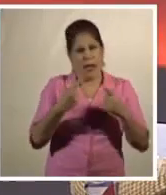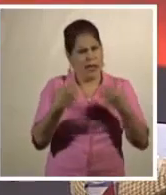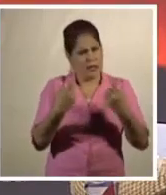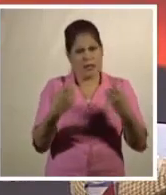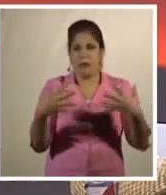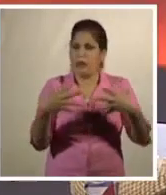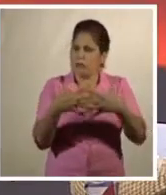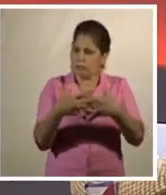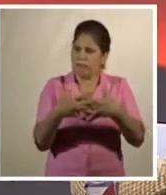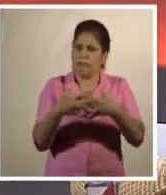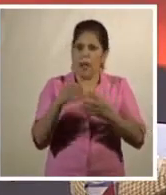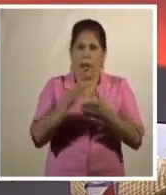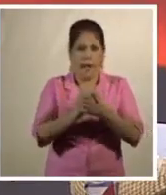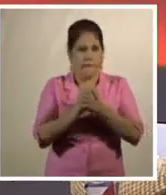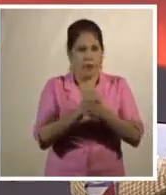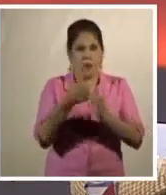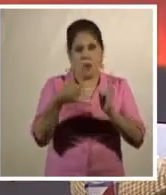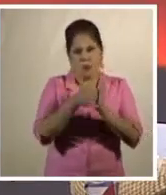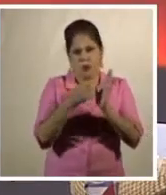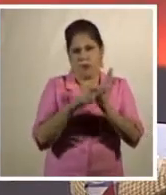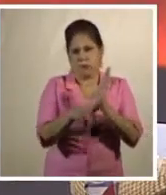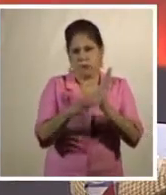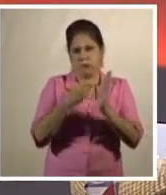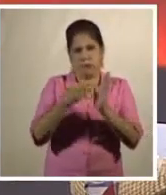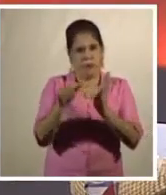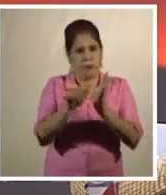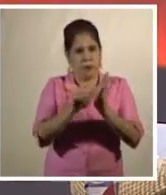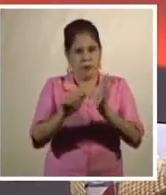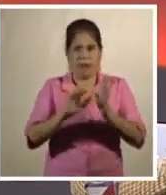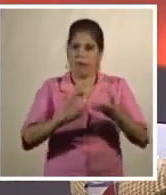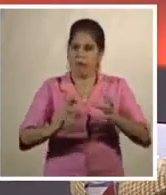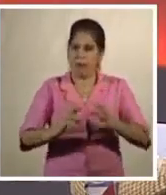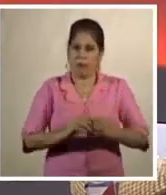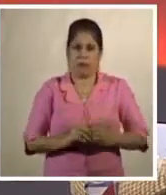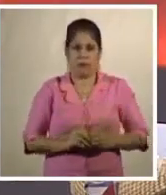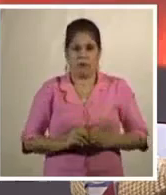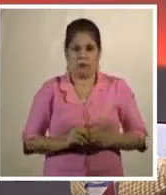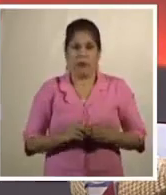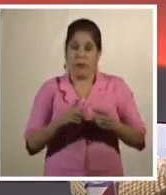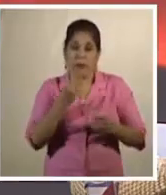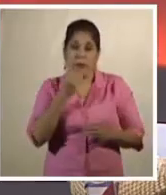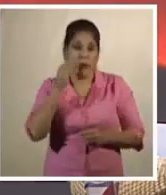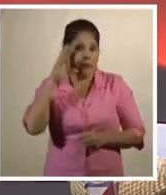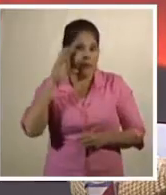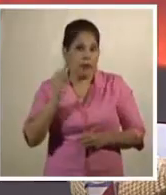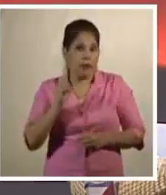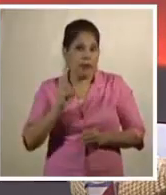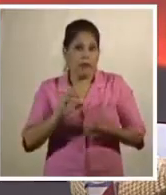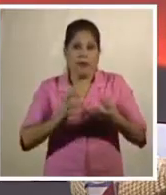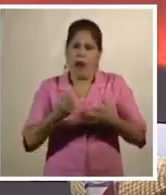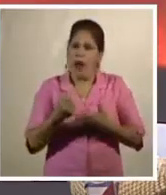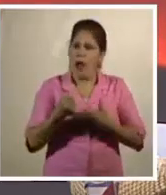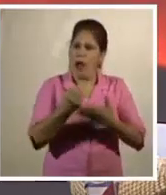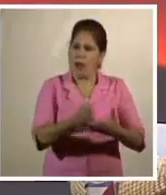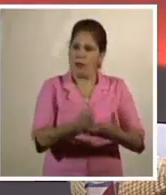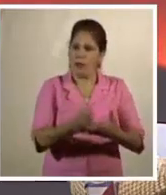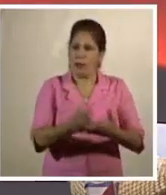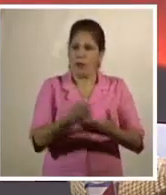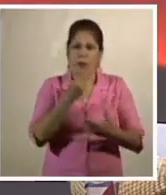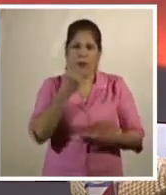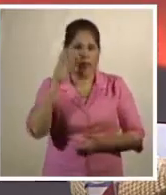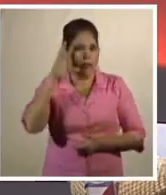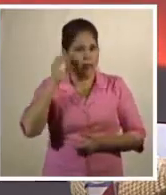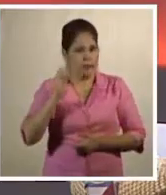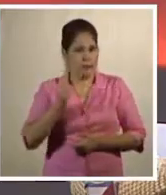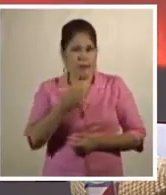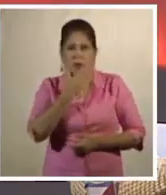los docentes gregario por naturaleza y necesita eso entonces es como la mirada desde ellos para poder entenderlo y que busquen la ayuda quizás